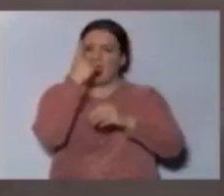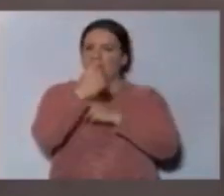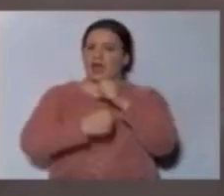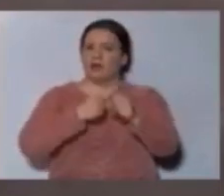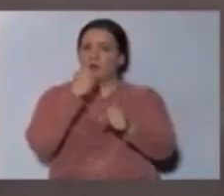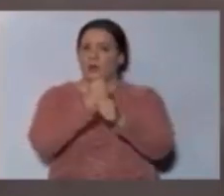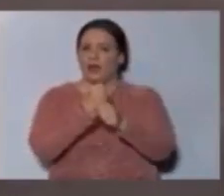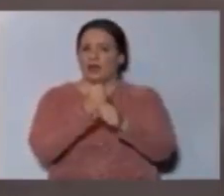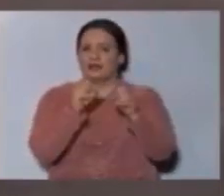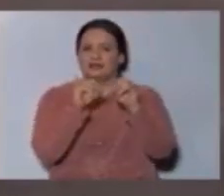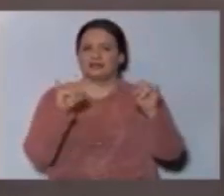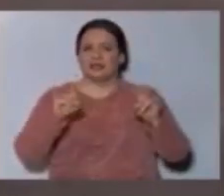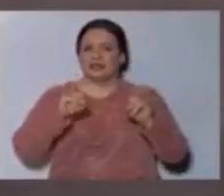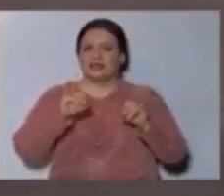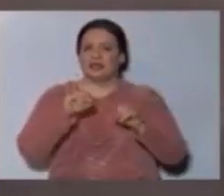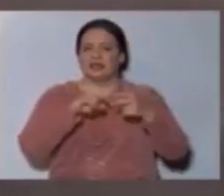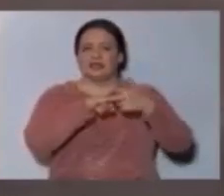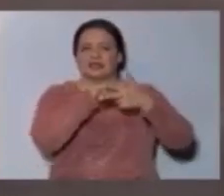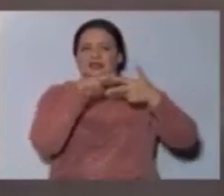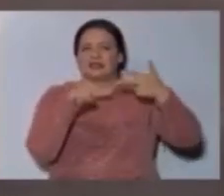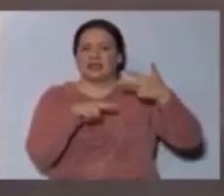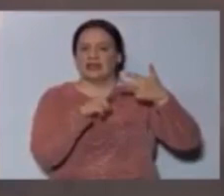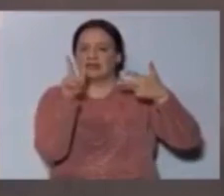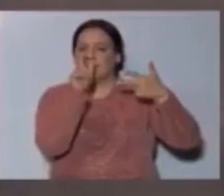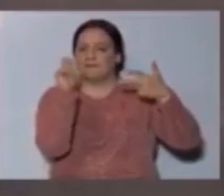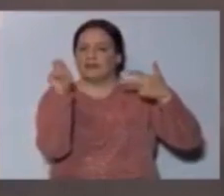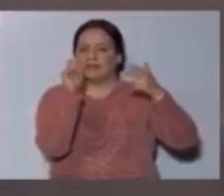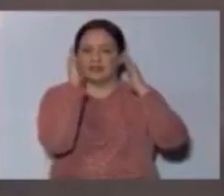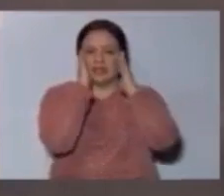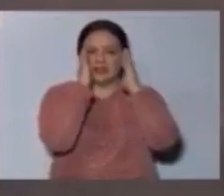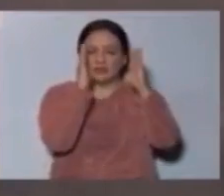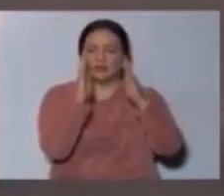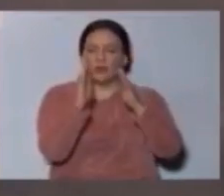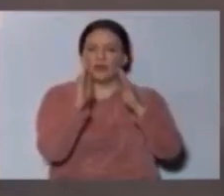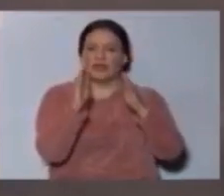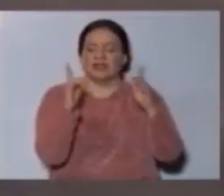sin estos 3 meses de atención de la crisis de la pandemia?